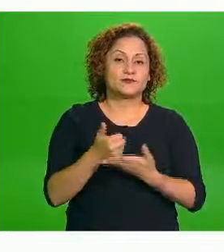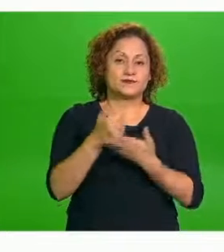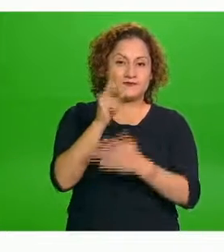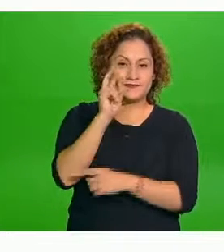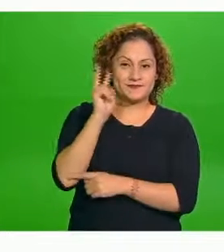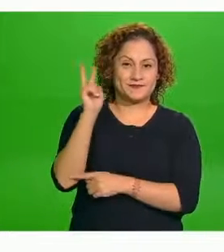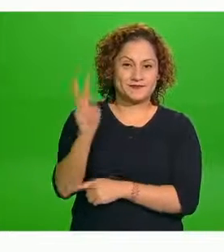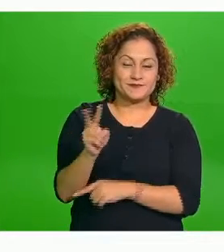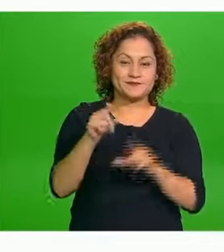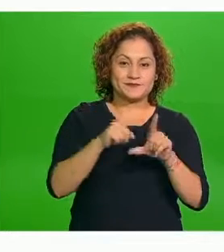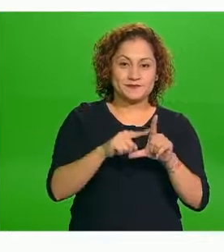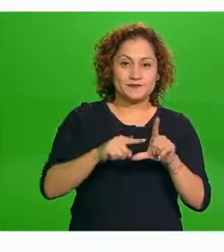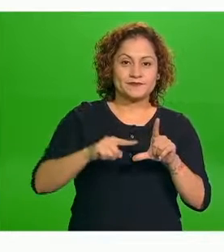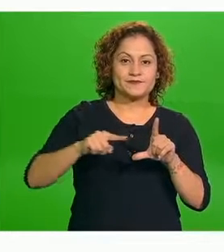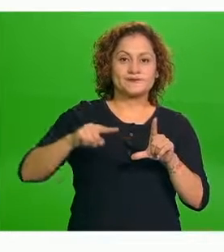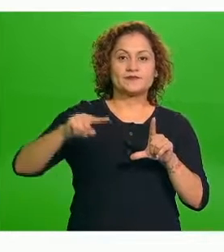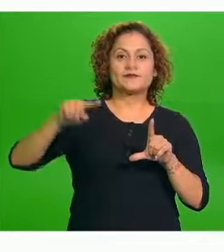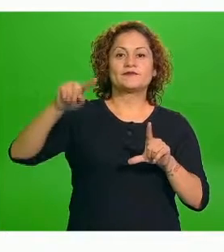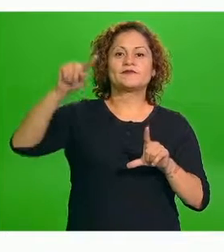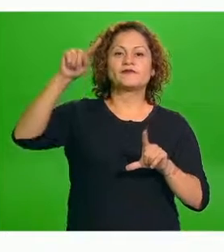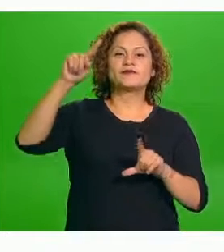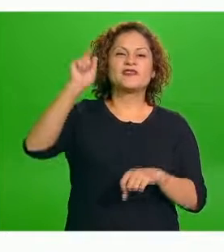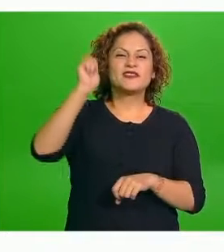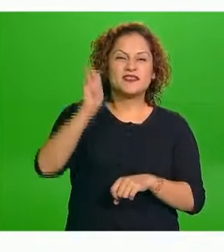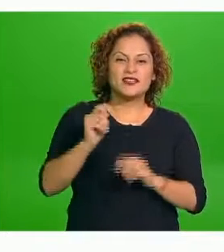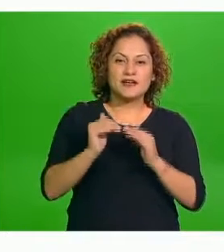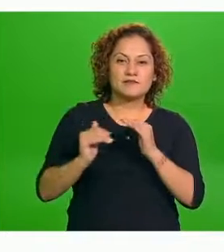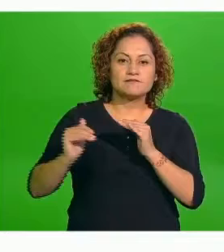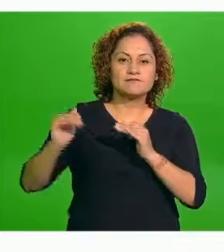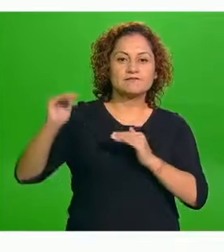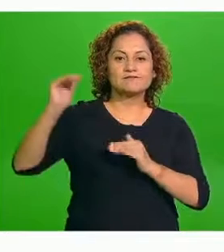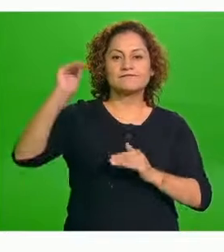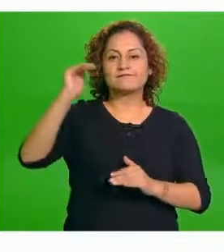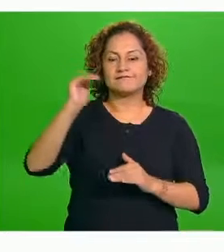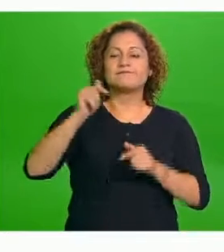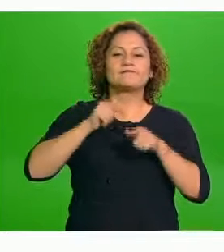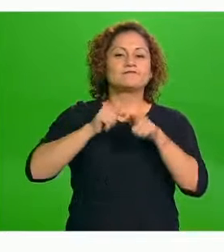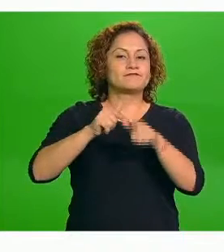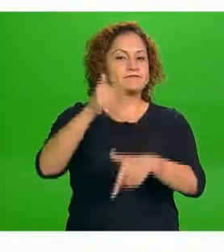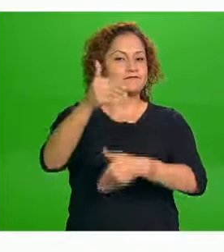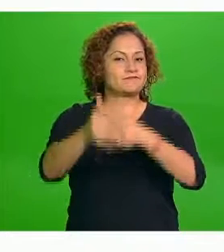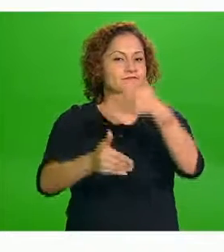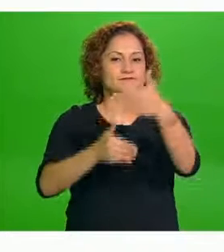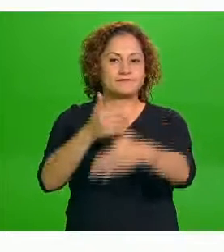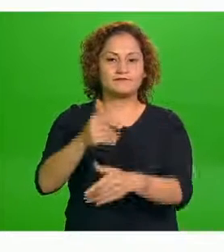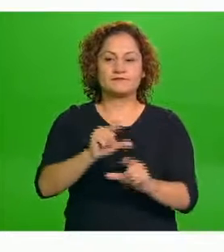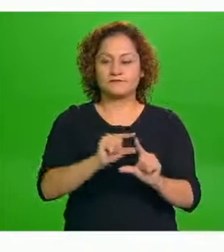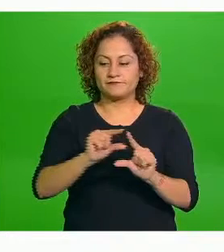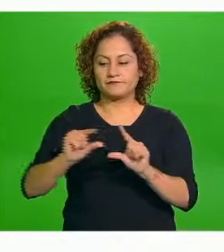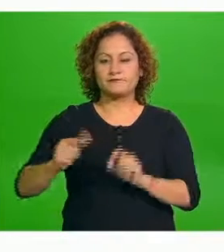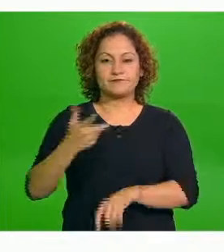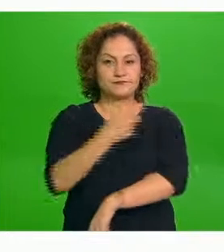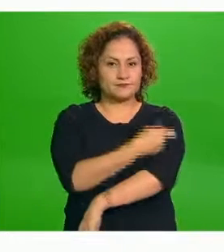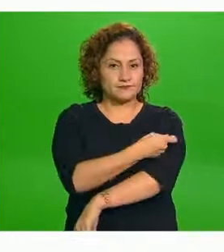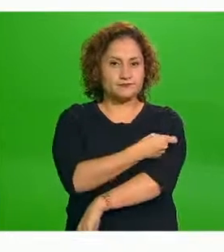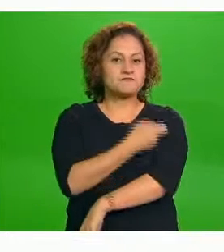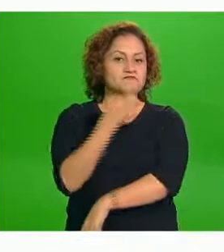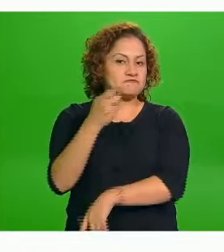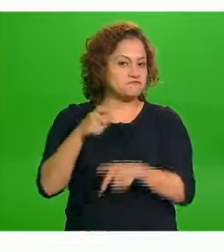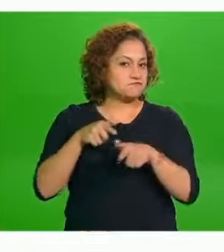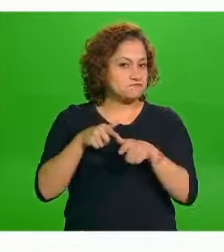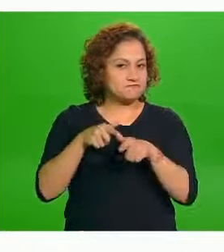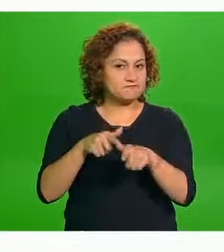curva, que en su momento pues obviamente nos representa el avance también de la cantidad de dosis aplicadas, pues continúe